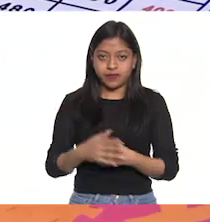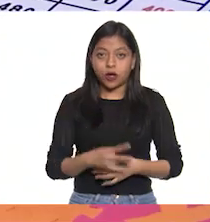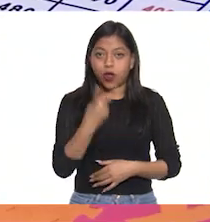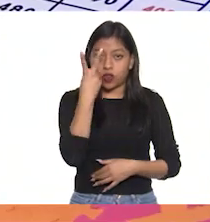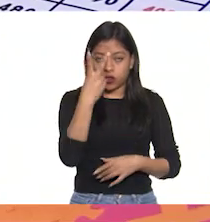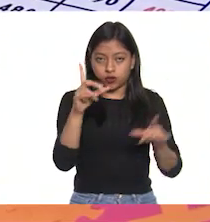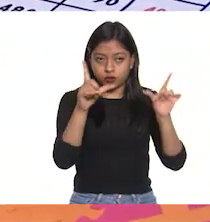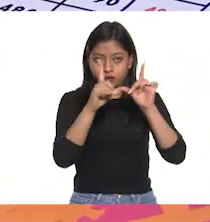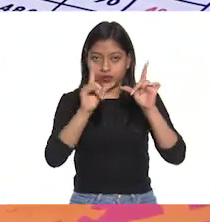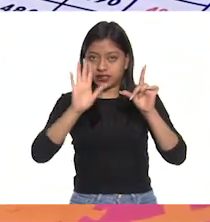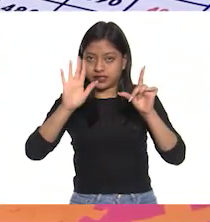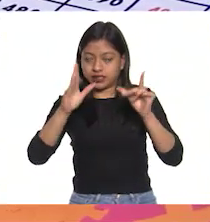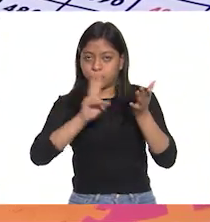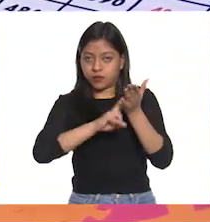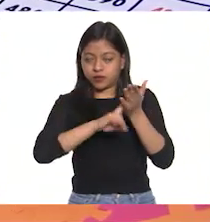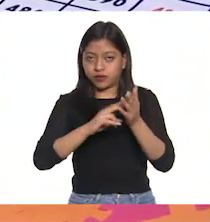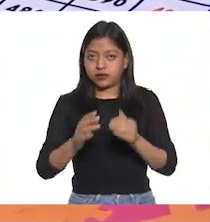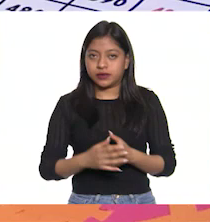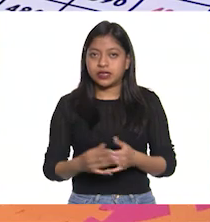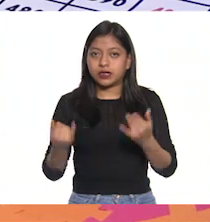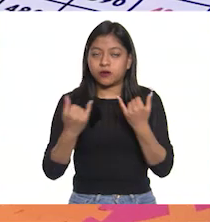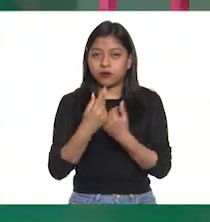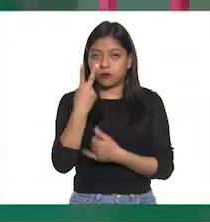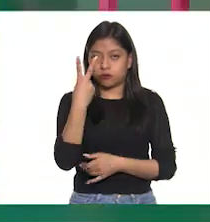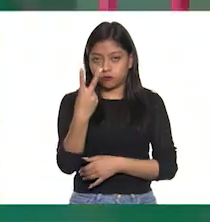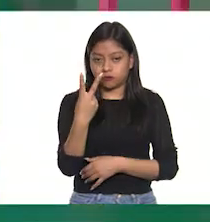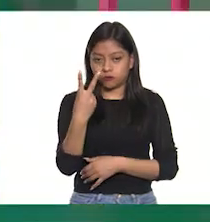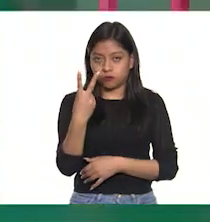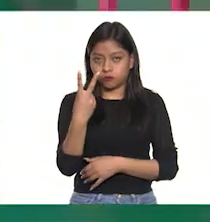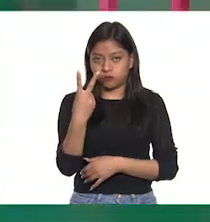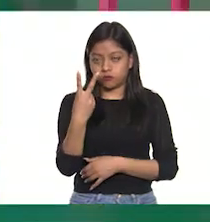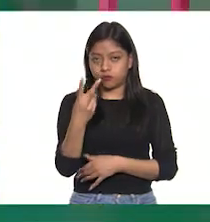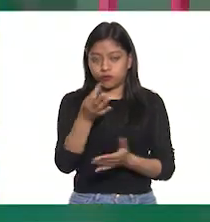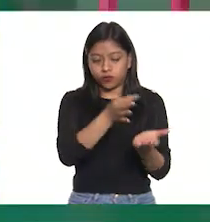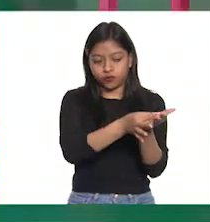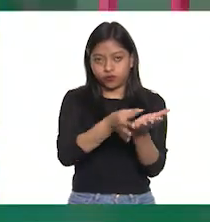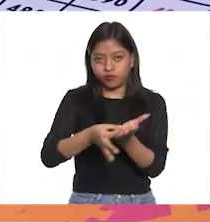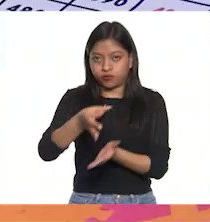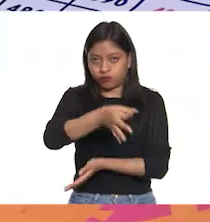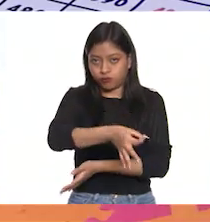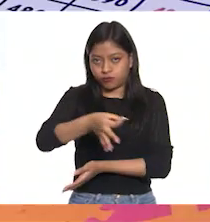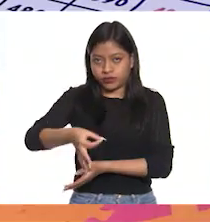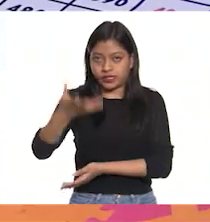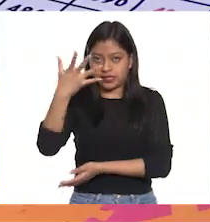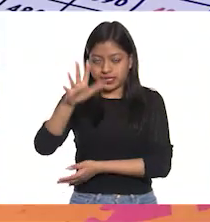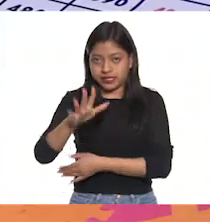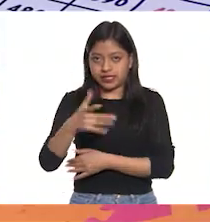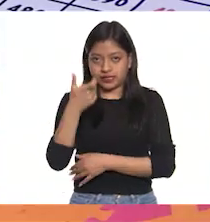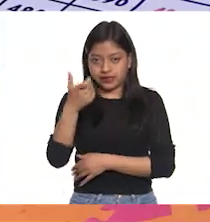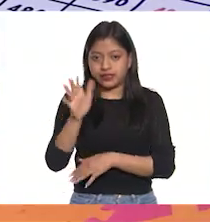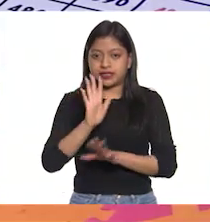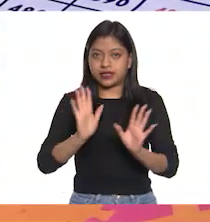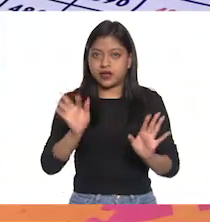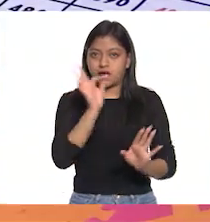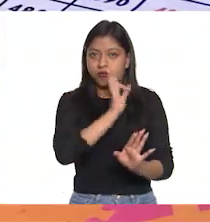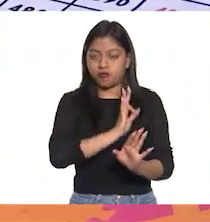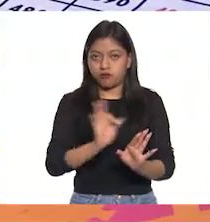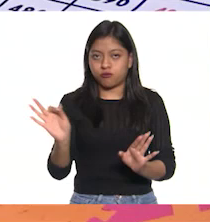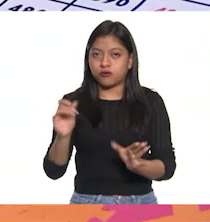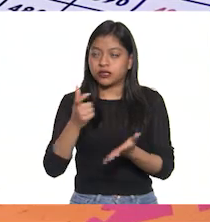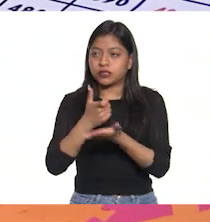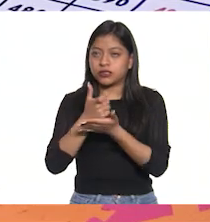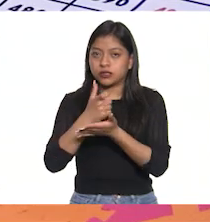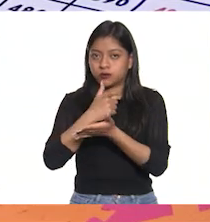50 y dos monedas de 10 pesos. Y ya con eso me puedo comprar el osito.